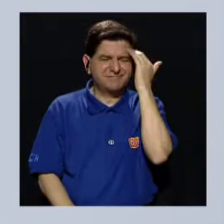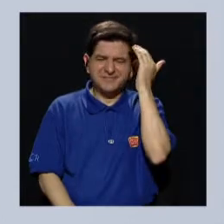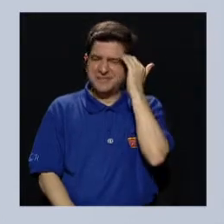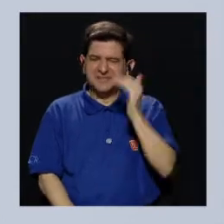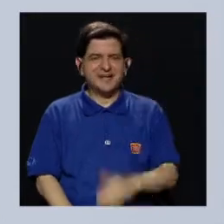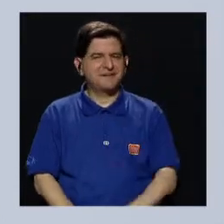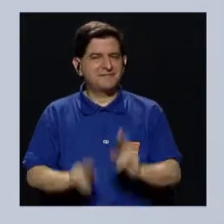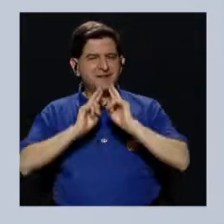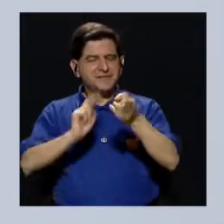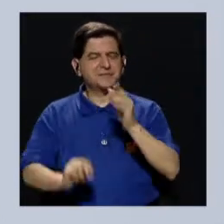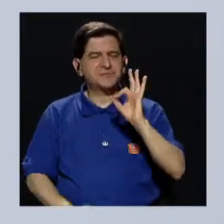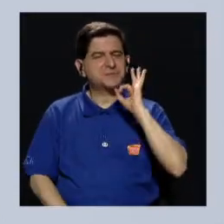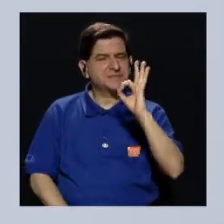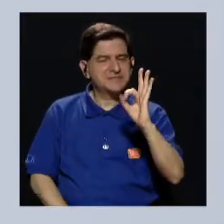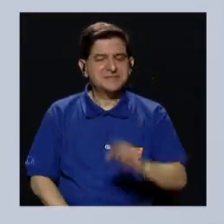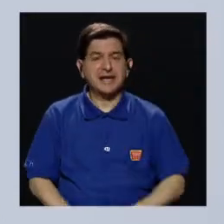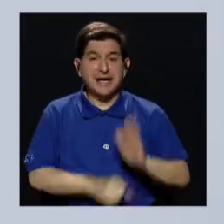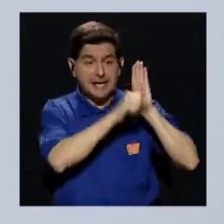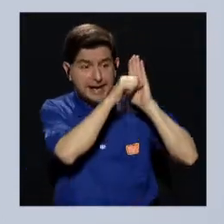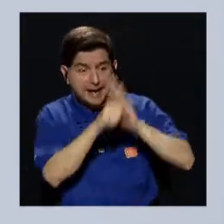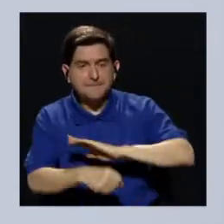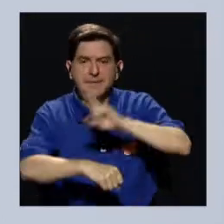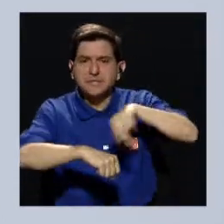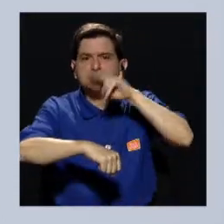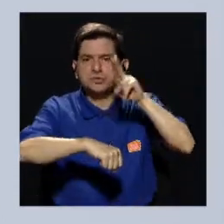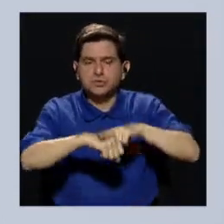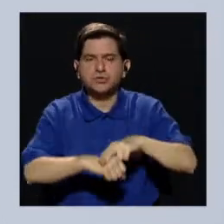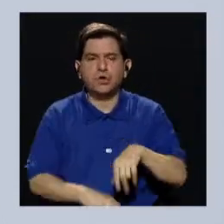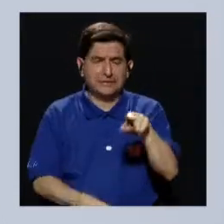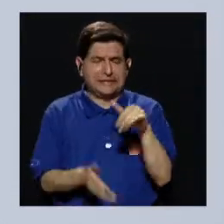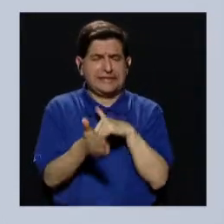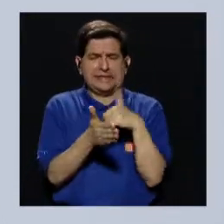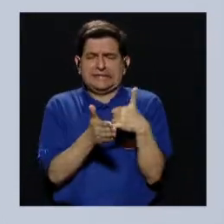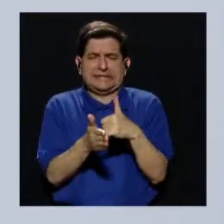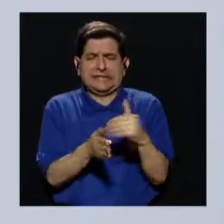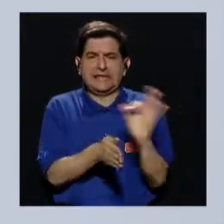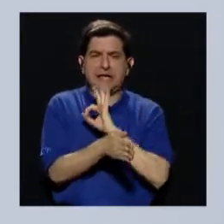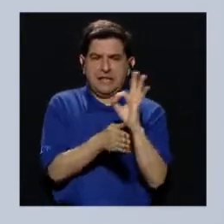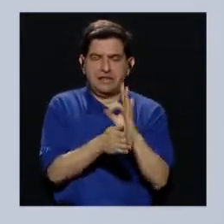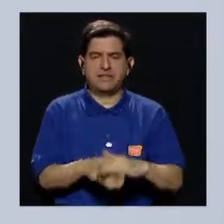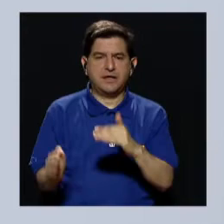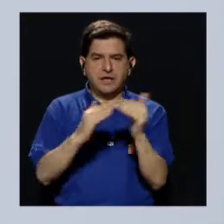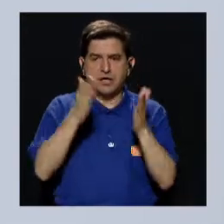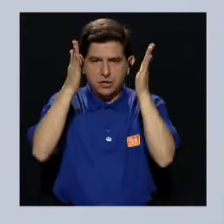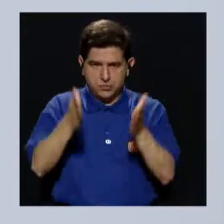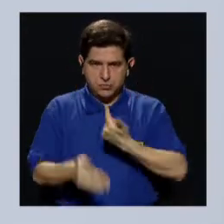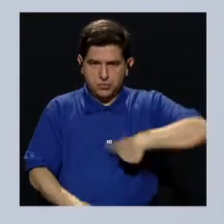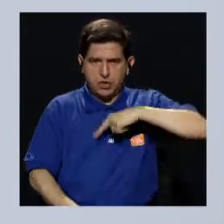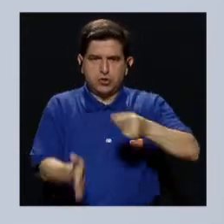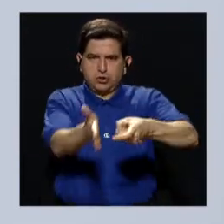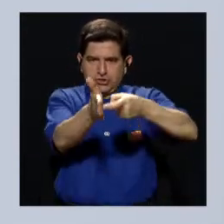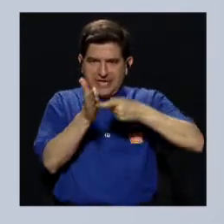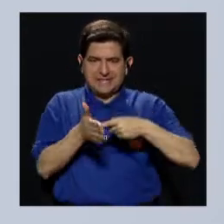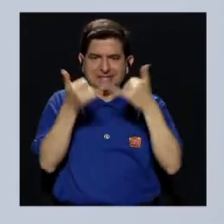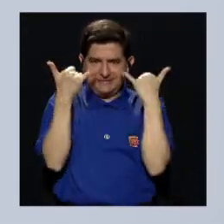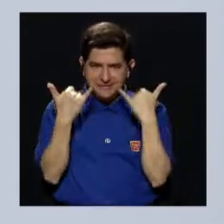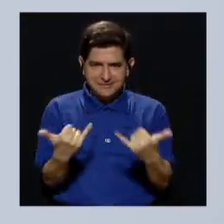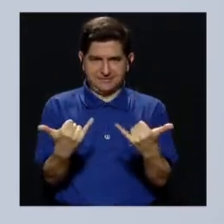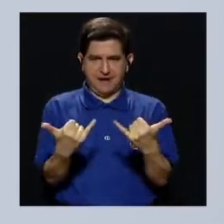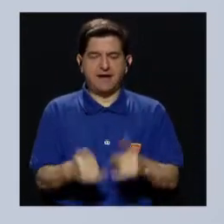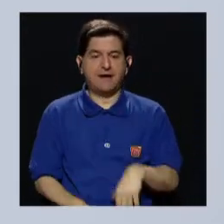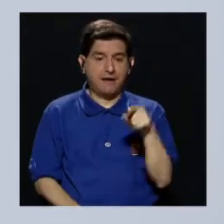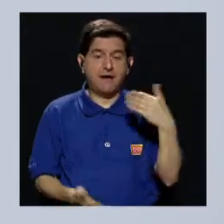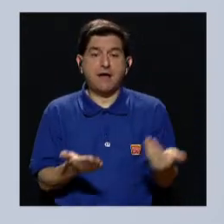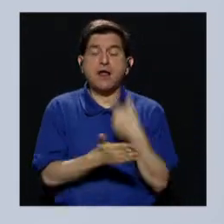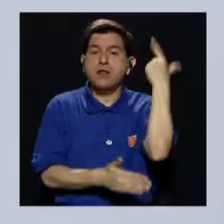sabido responder de la mejor manera a las presiones naturales de tan delicada función como ciudadanos demandamos desde ahora